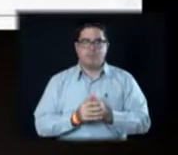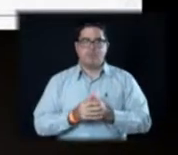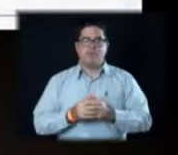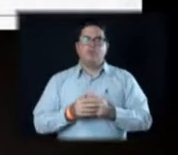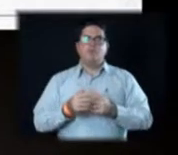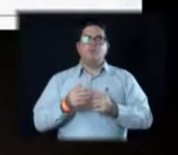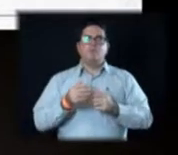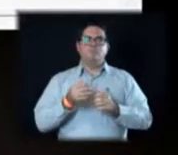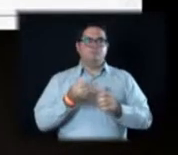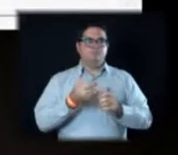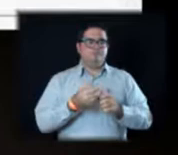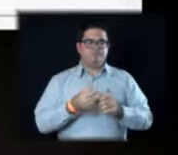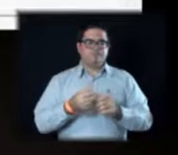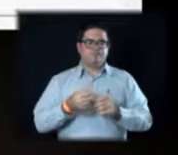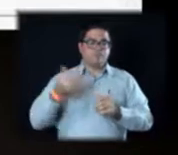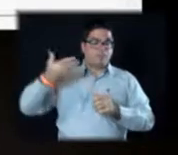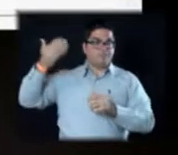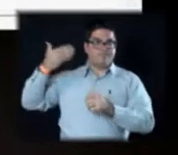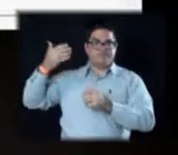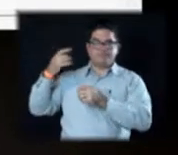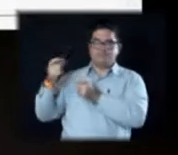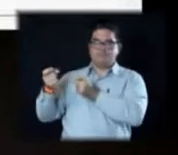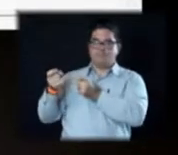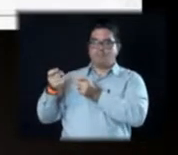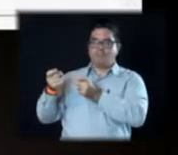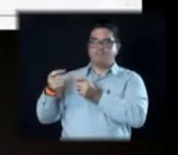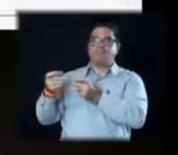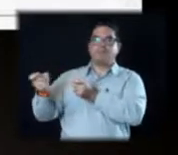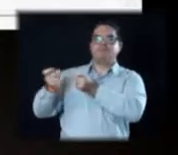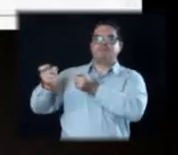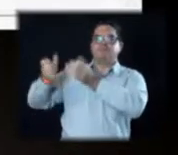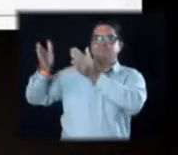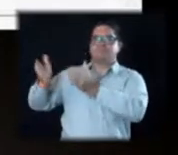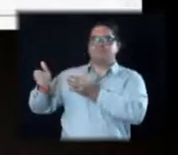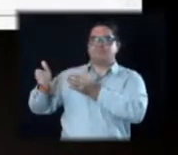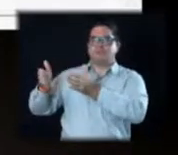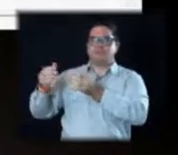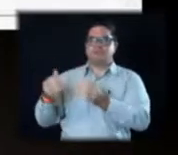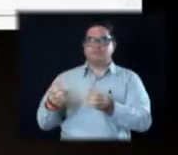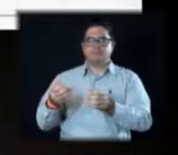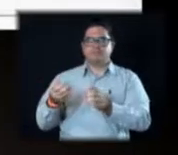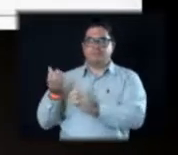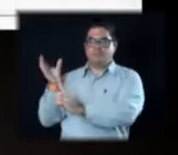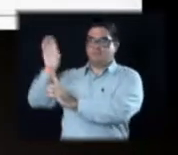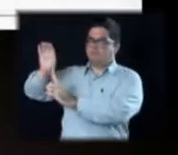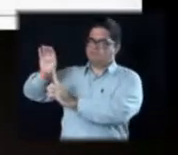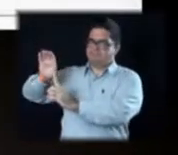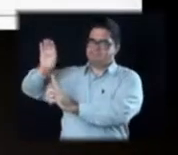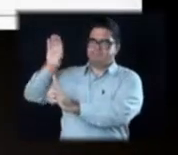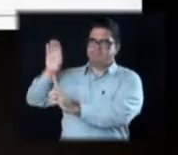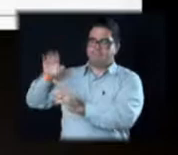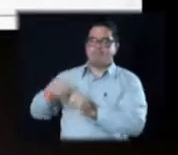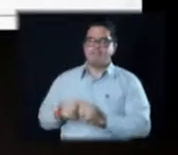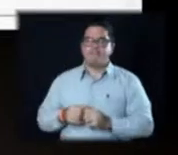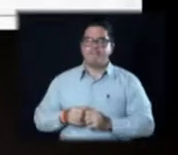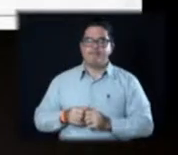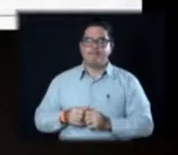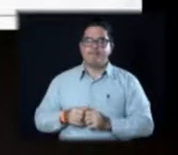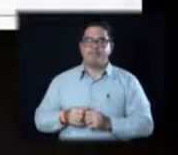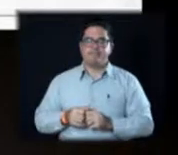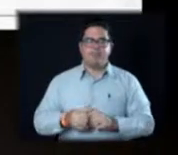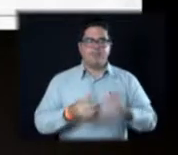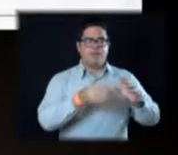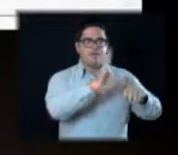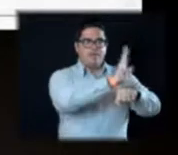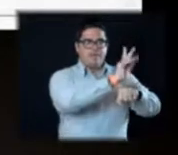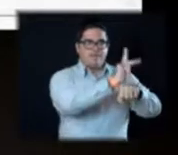estos asesores. Un ejercicio que no han hecho anteriores gobiernos. Como resultado de este ejercicio, AFAF tendrá acceso